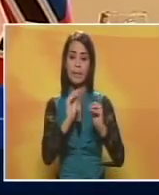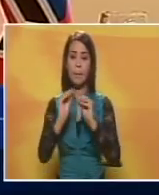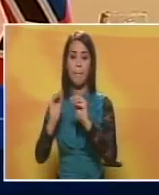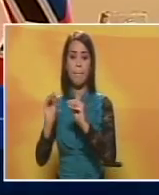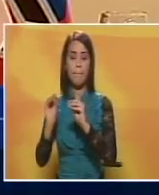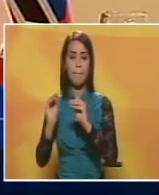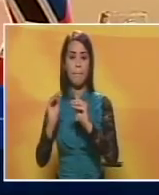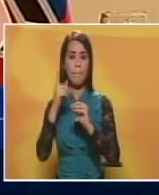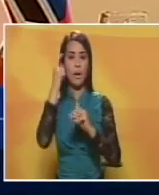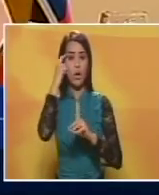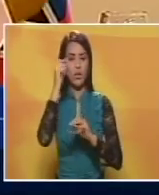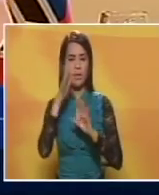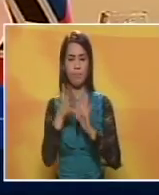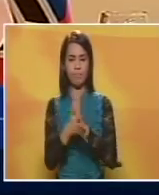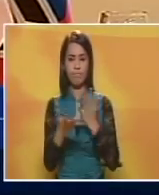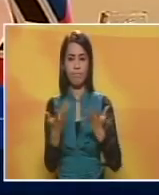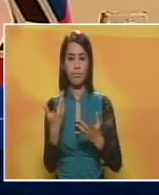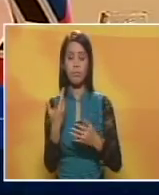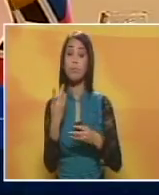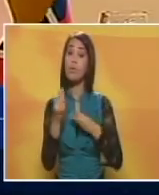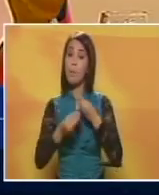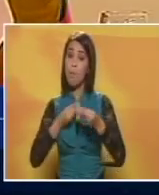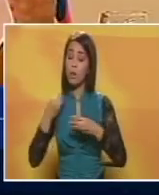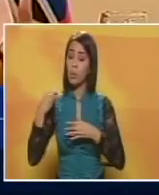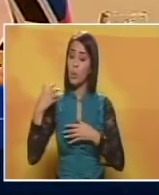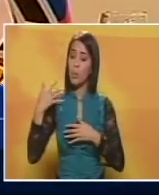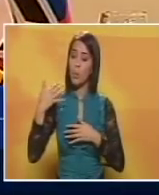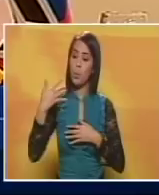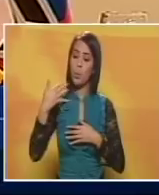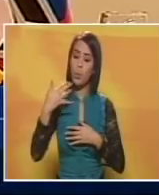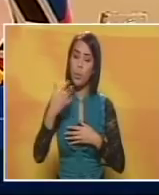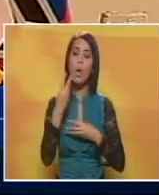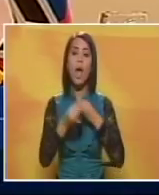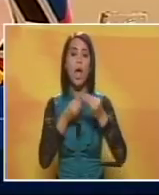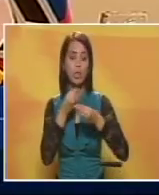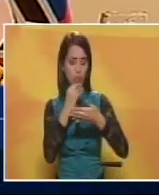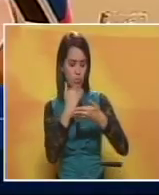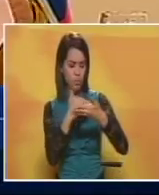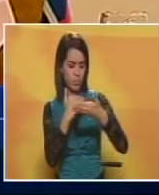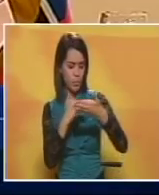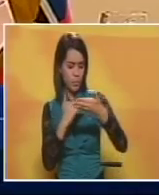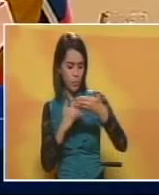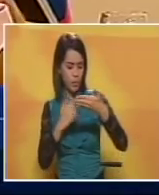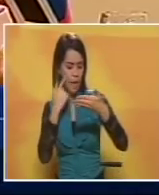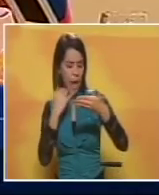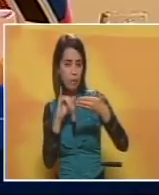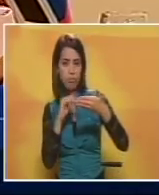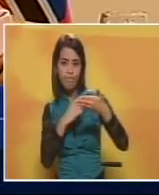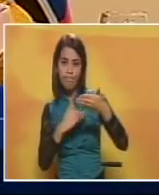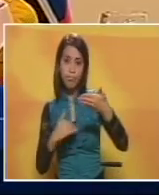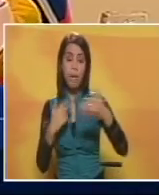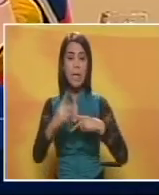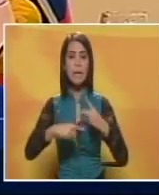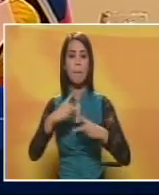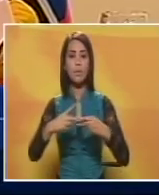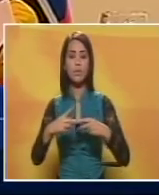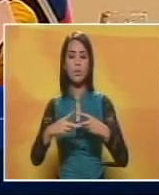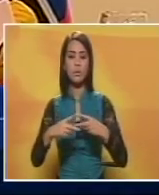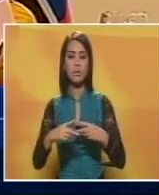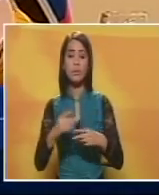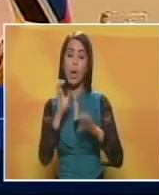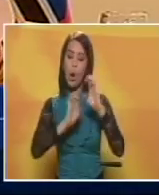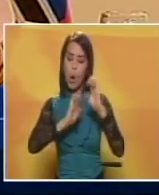los siguientes días. Hemos venido cumpliendo con todas las auditorías que están planteadas y en proceso seguimos con